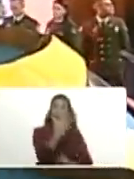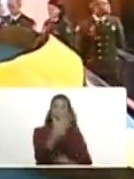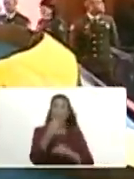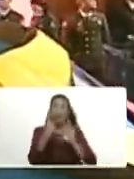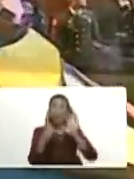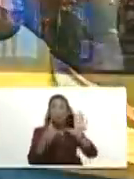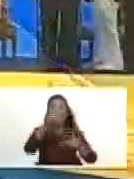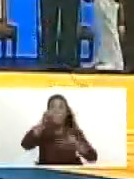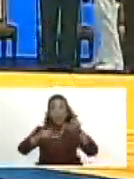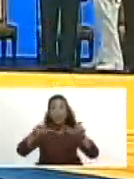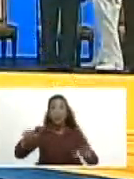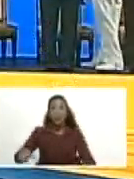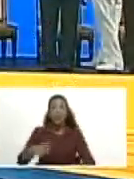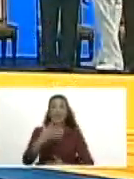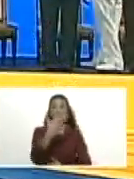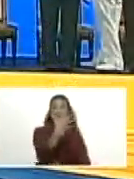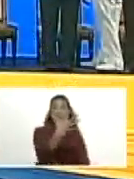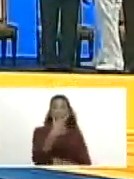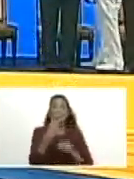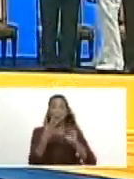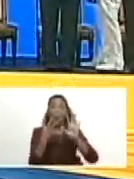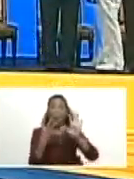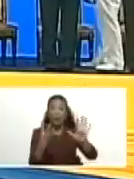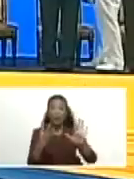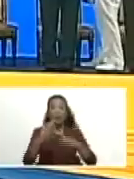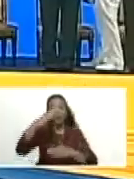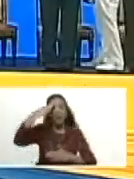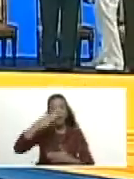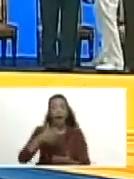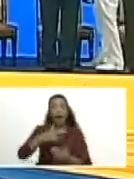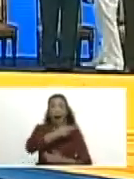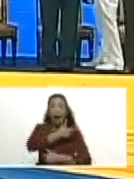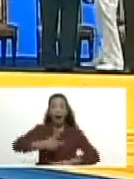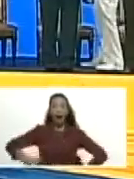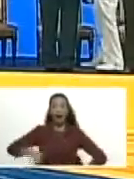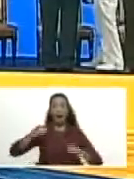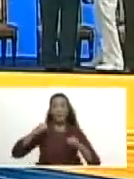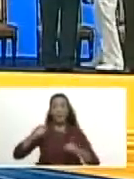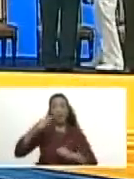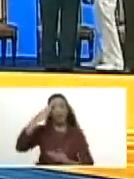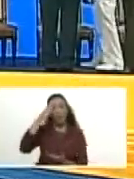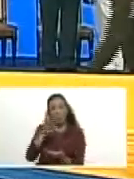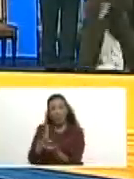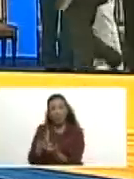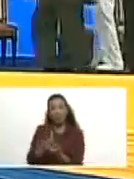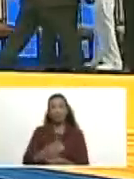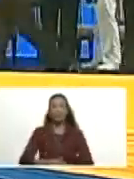mujeres, 59 de la Armada Bolivariana. Mayor de segunda.